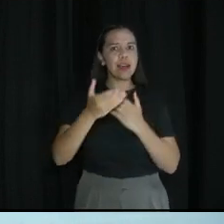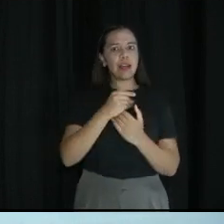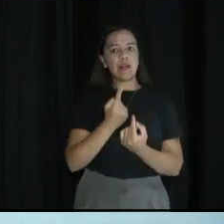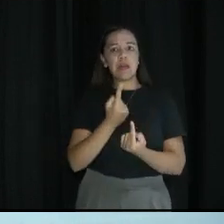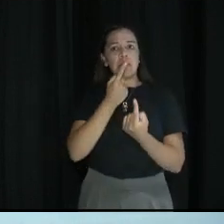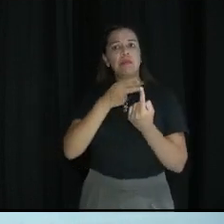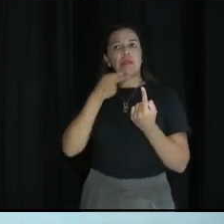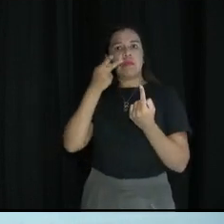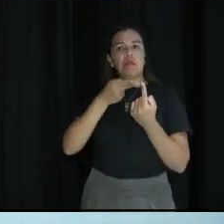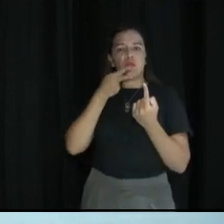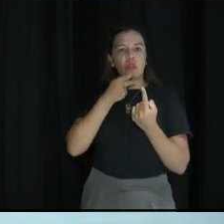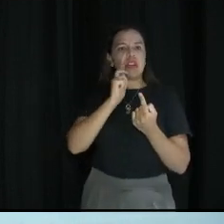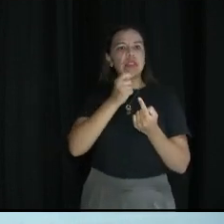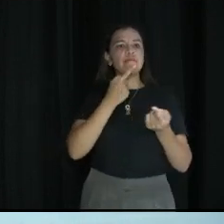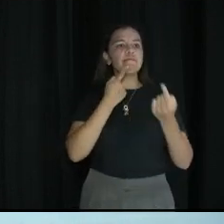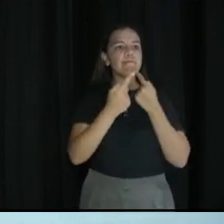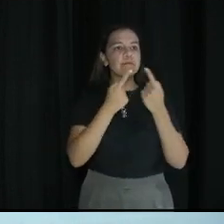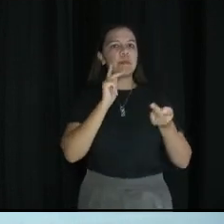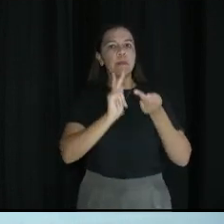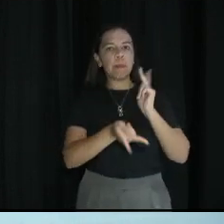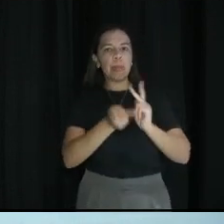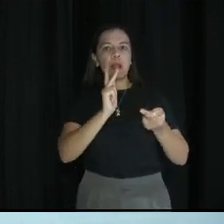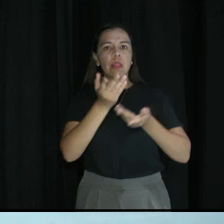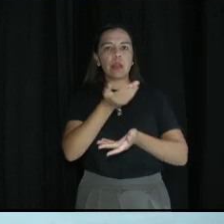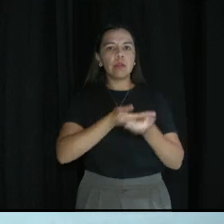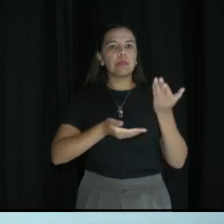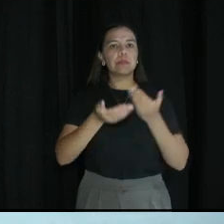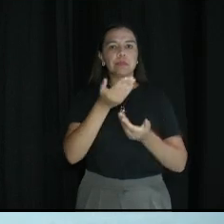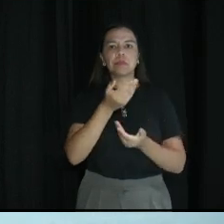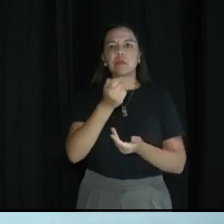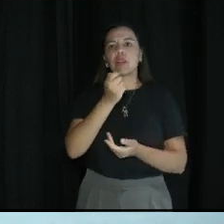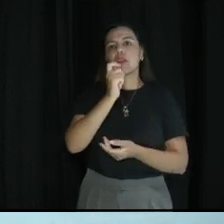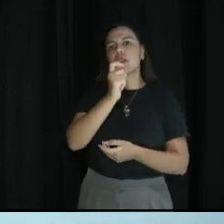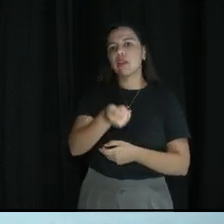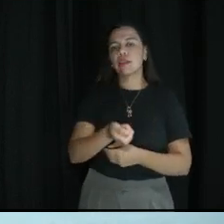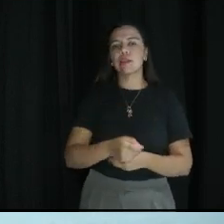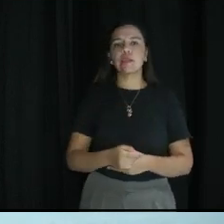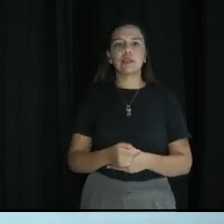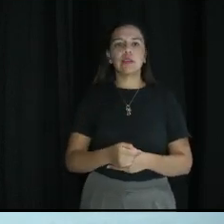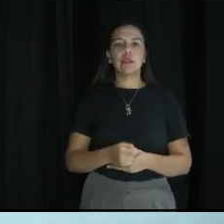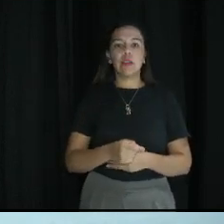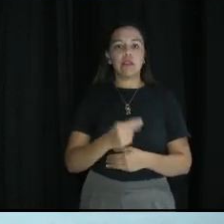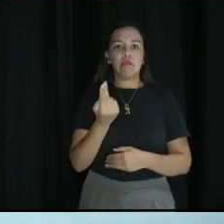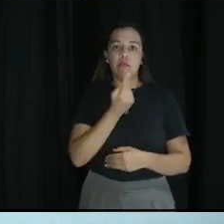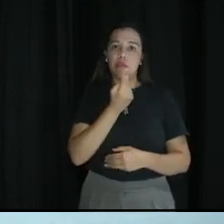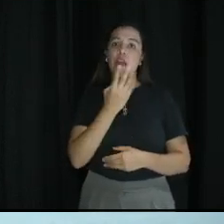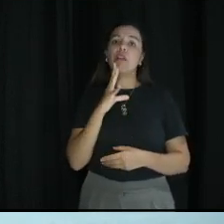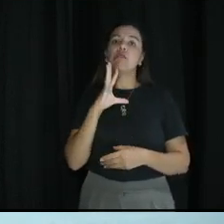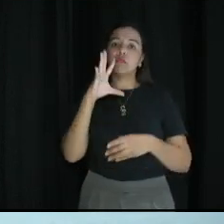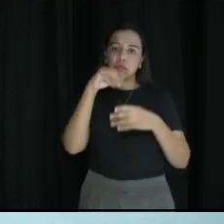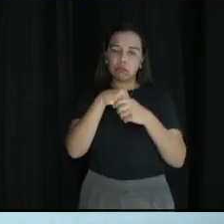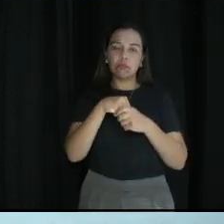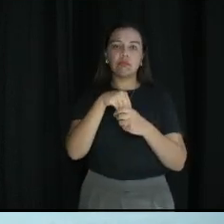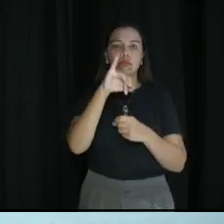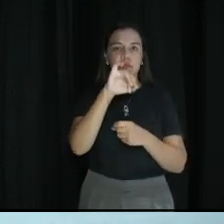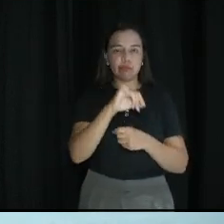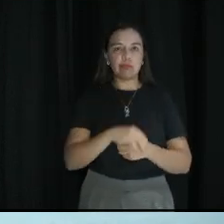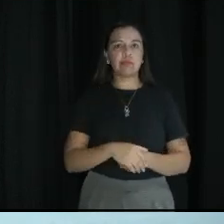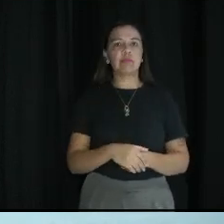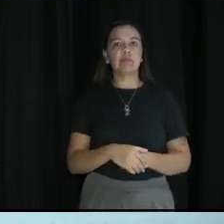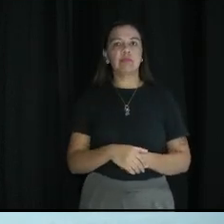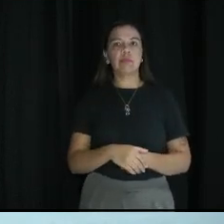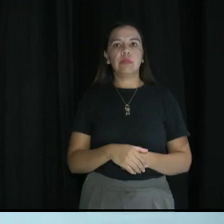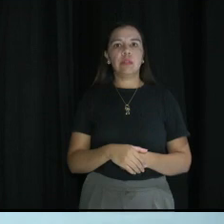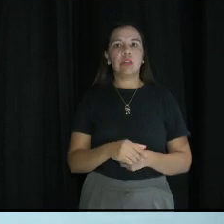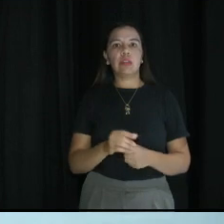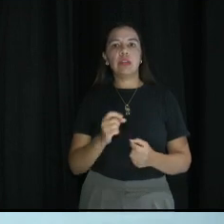monólogo. En este conversatorio lo que procuramos es ser incluyentes, que nada más no